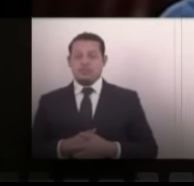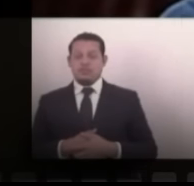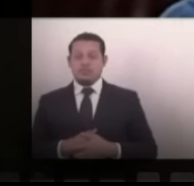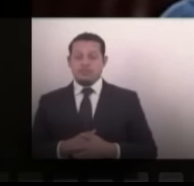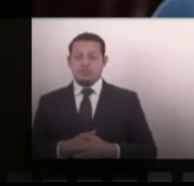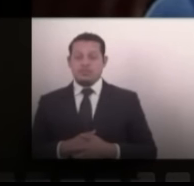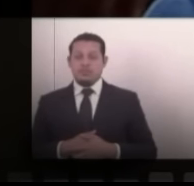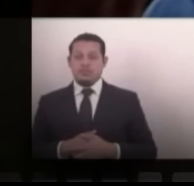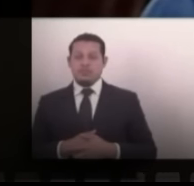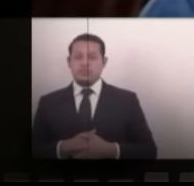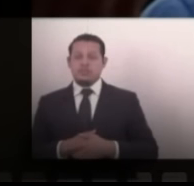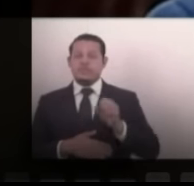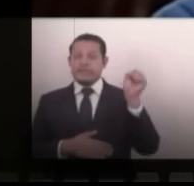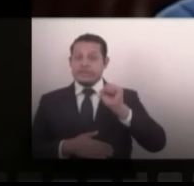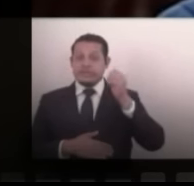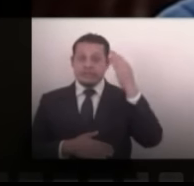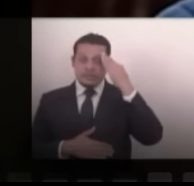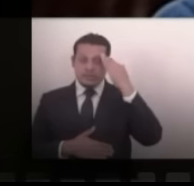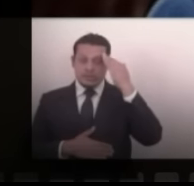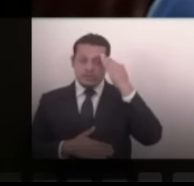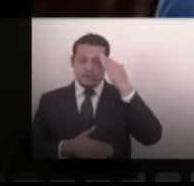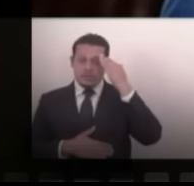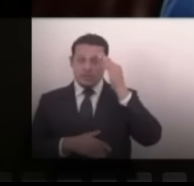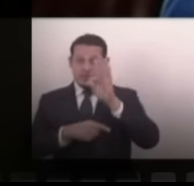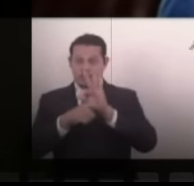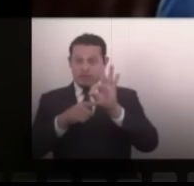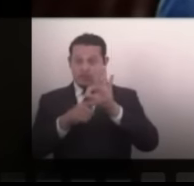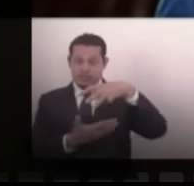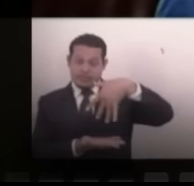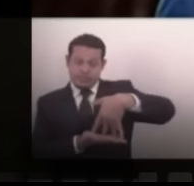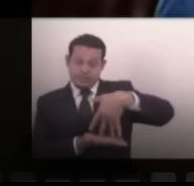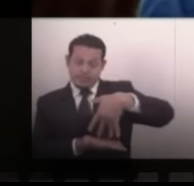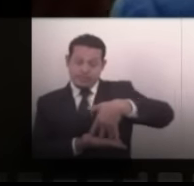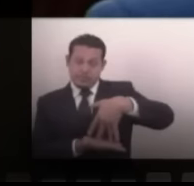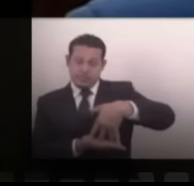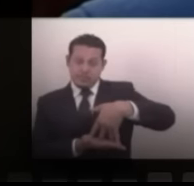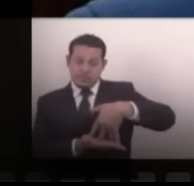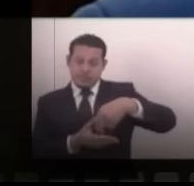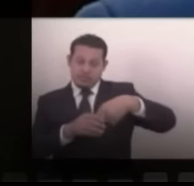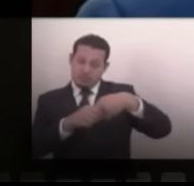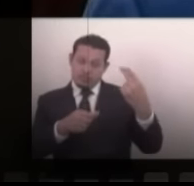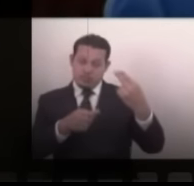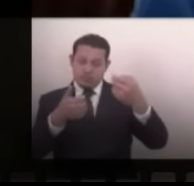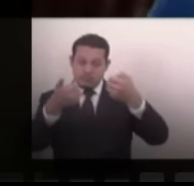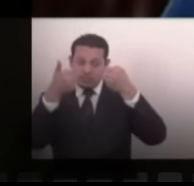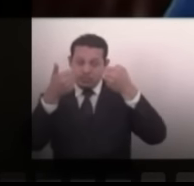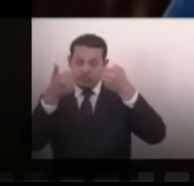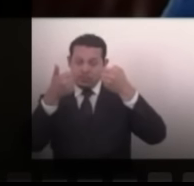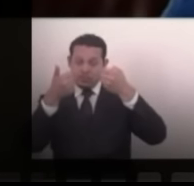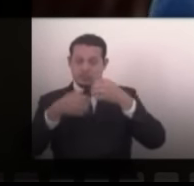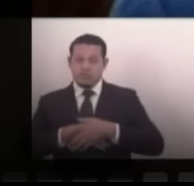salvadoreños lo que sí sabemos es que funcionarios públicos los sacaron de la